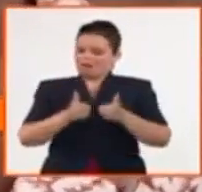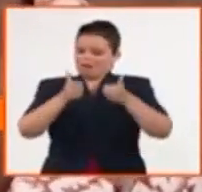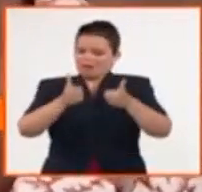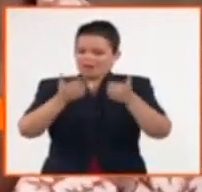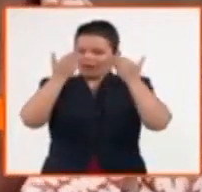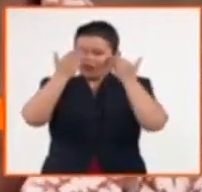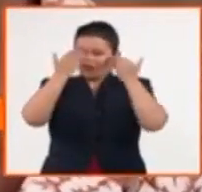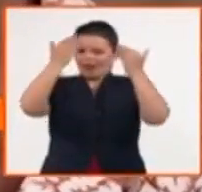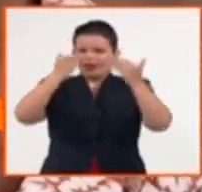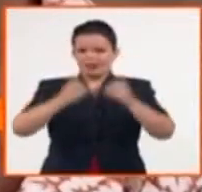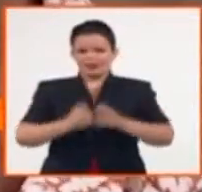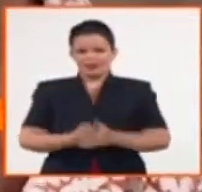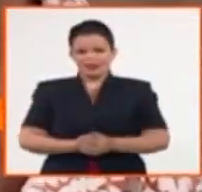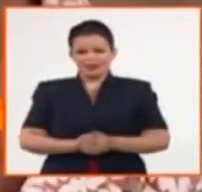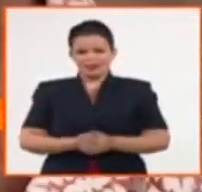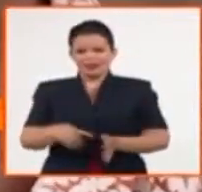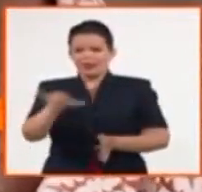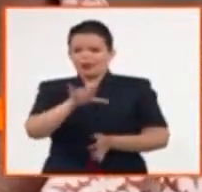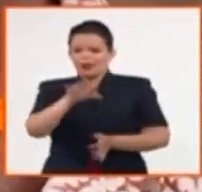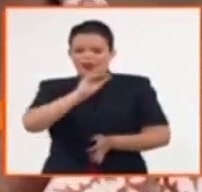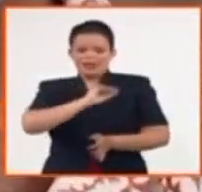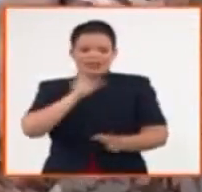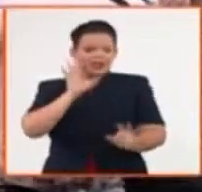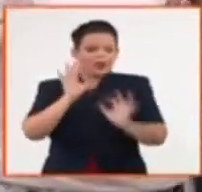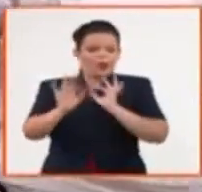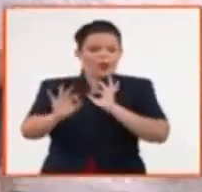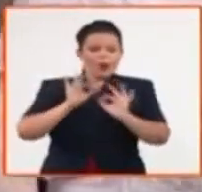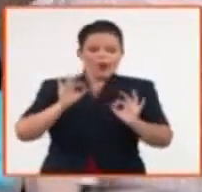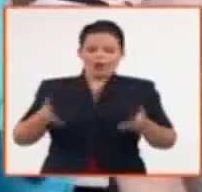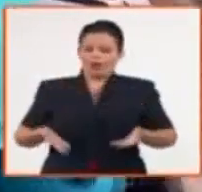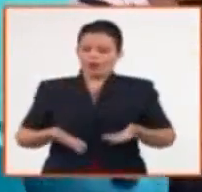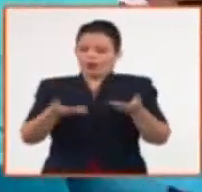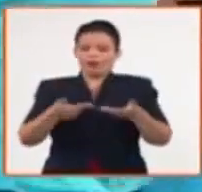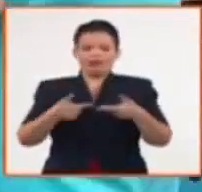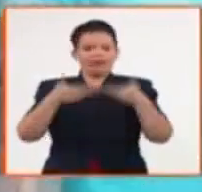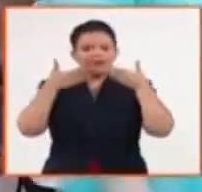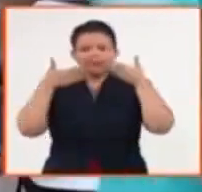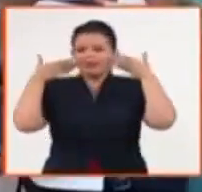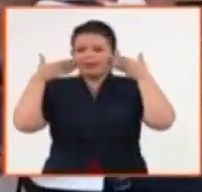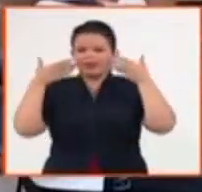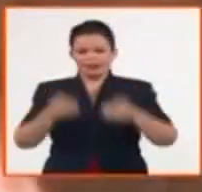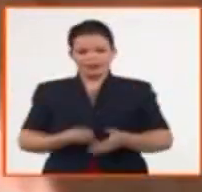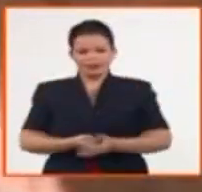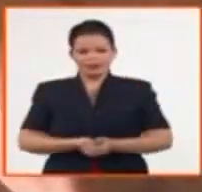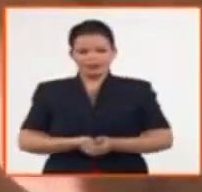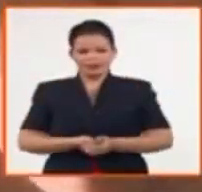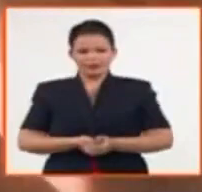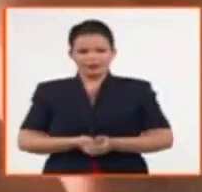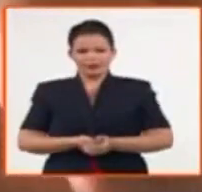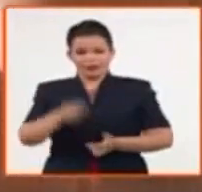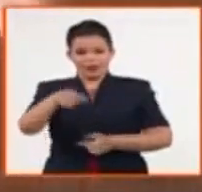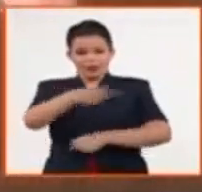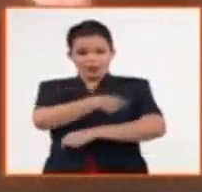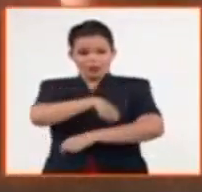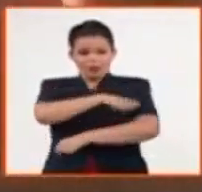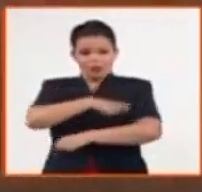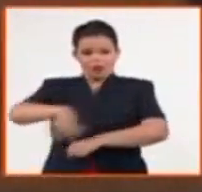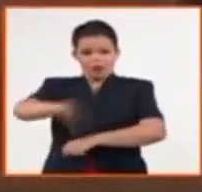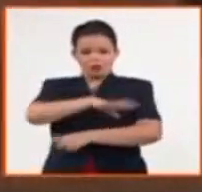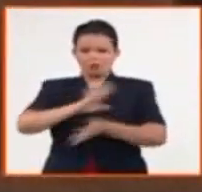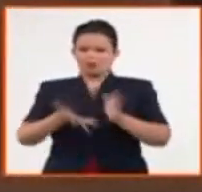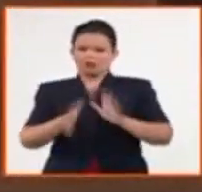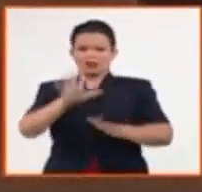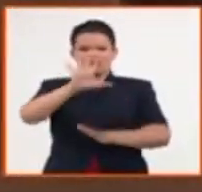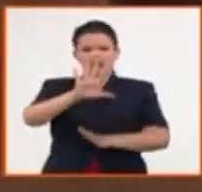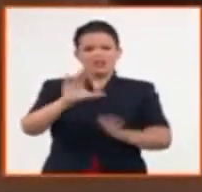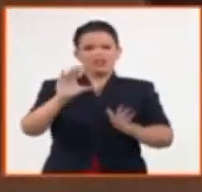muy protegida, muy contenta de sentirme así. En una población que no llega al medio millón de habitantes, cerca de